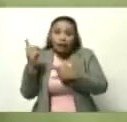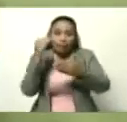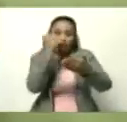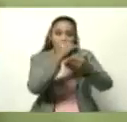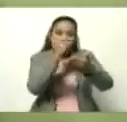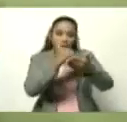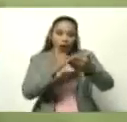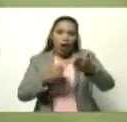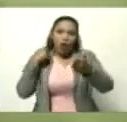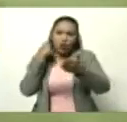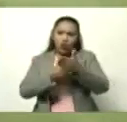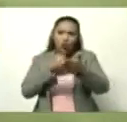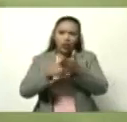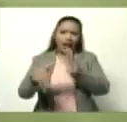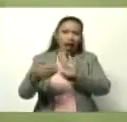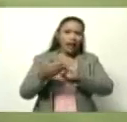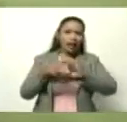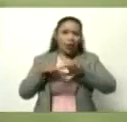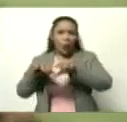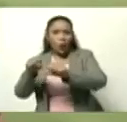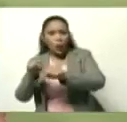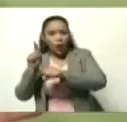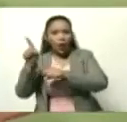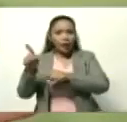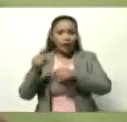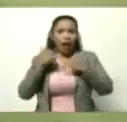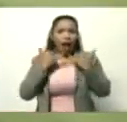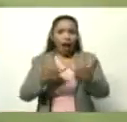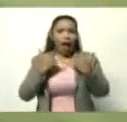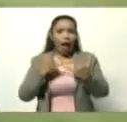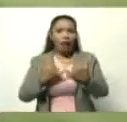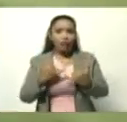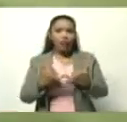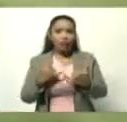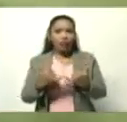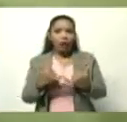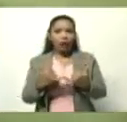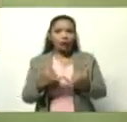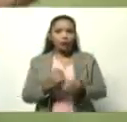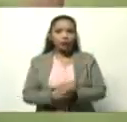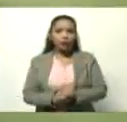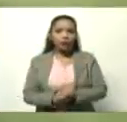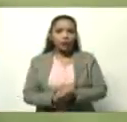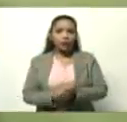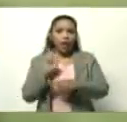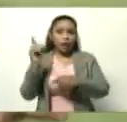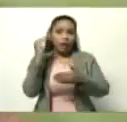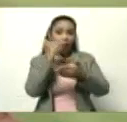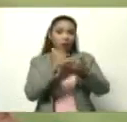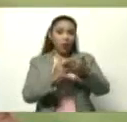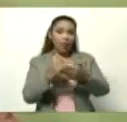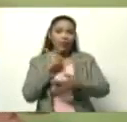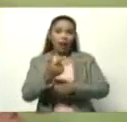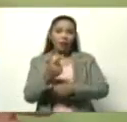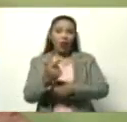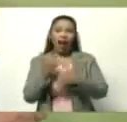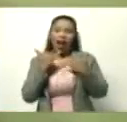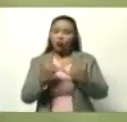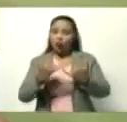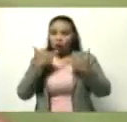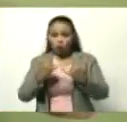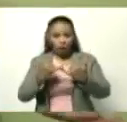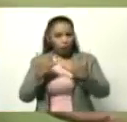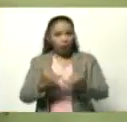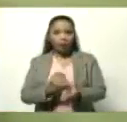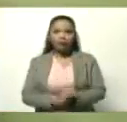de lucha anticolonial es una agenda actual es una agenda digamos totalmente vigente no